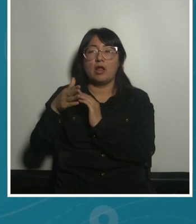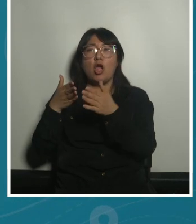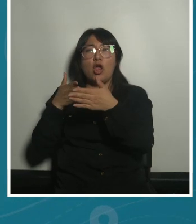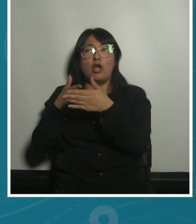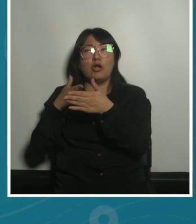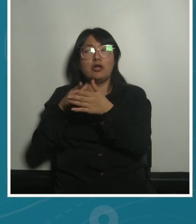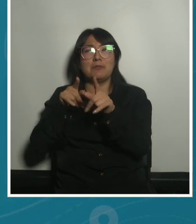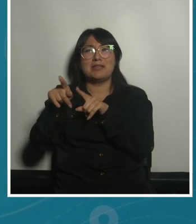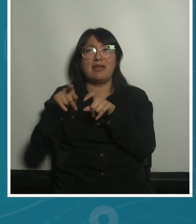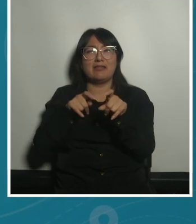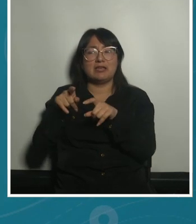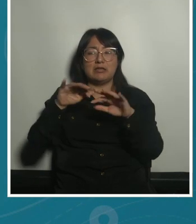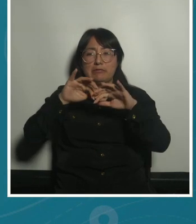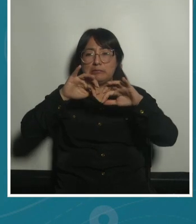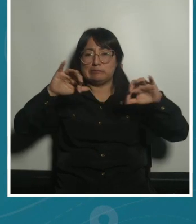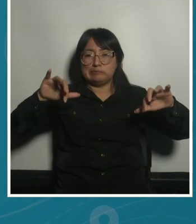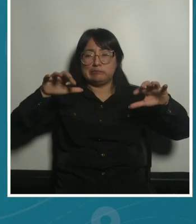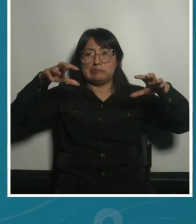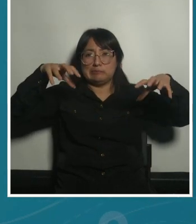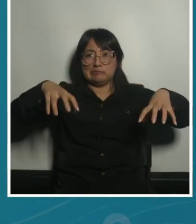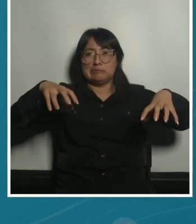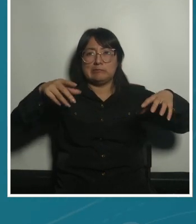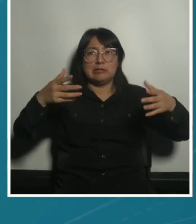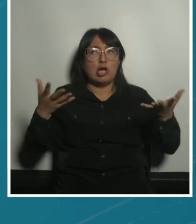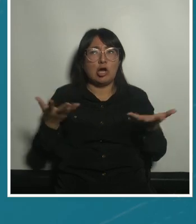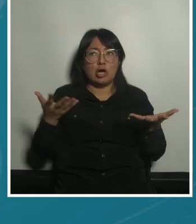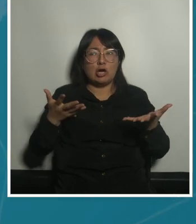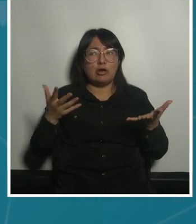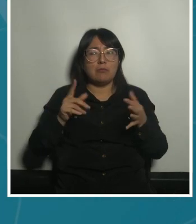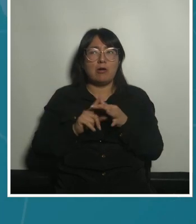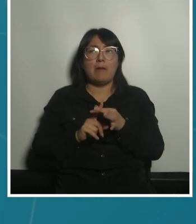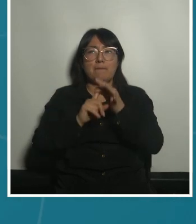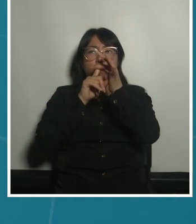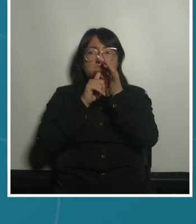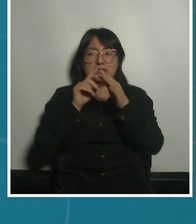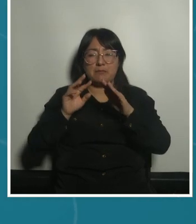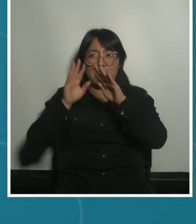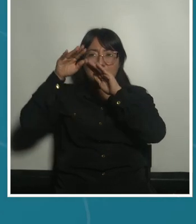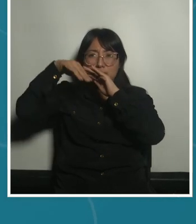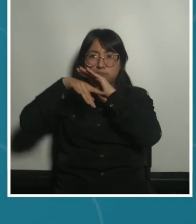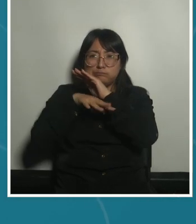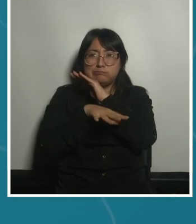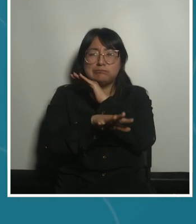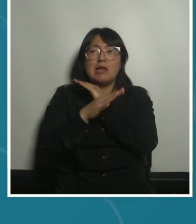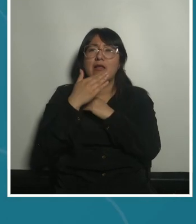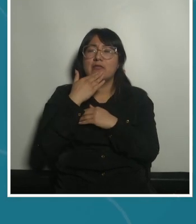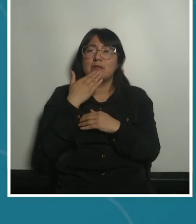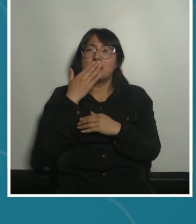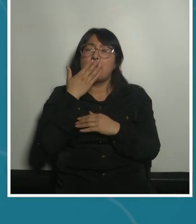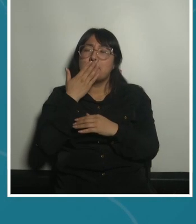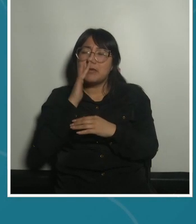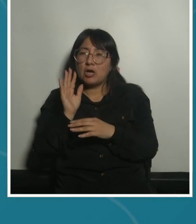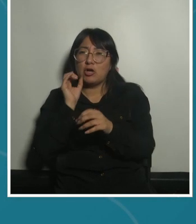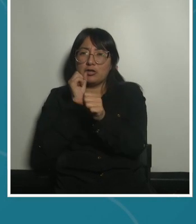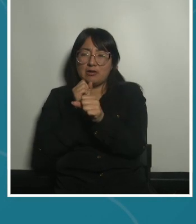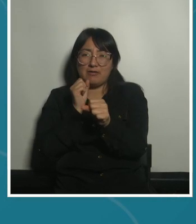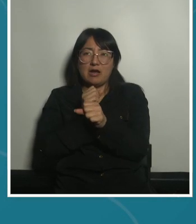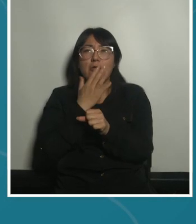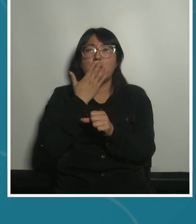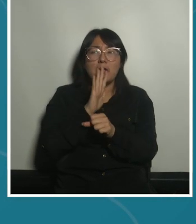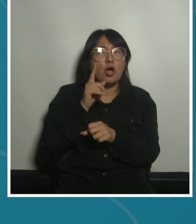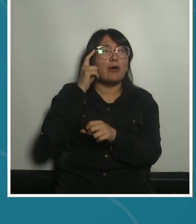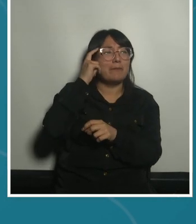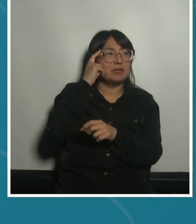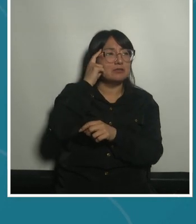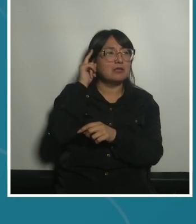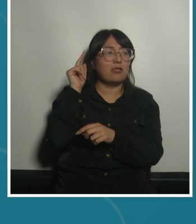sido implementados principalmente en ambientes de desembocaduras que tienen que ser también mejor gestionados, mejor pensados